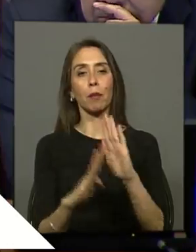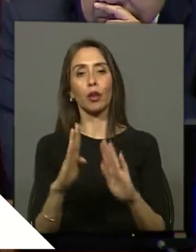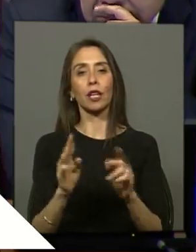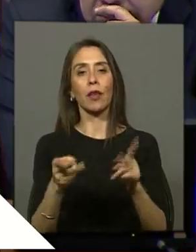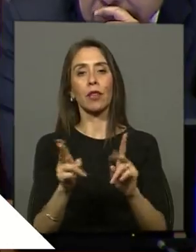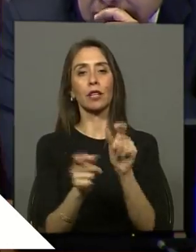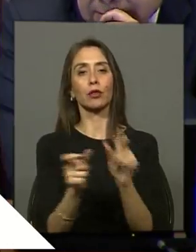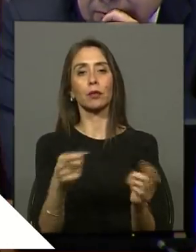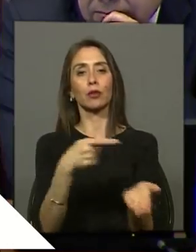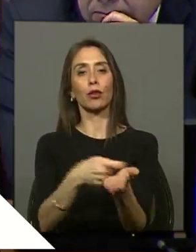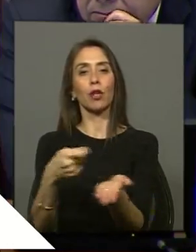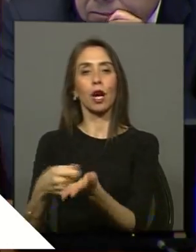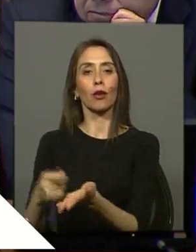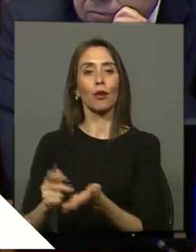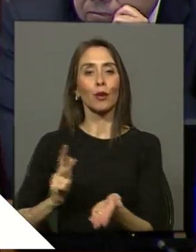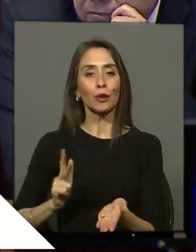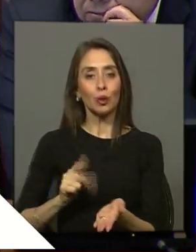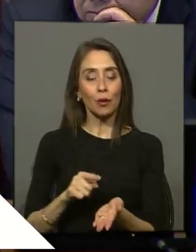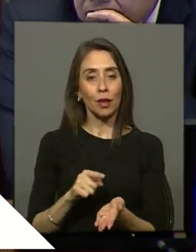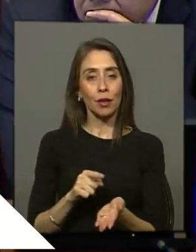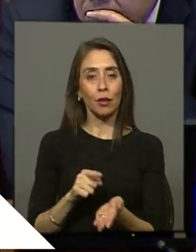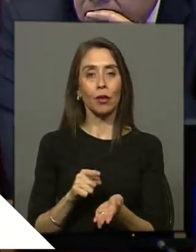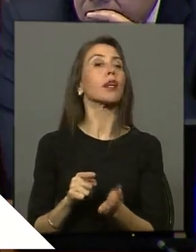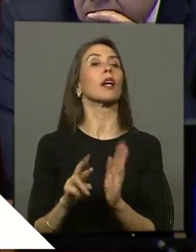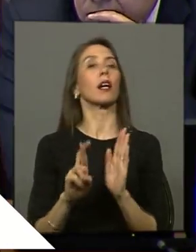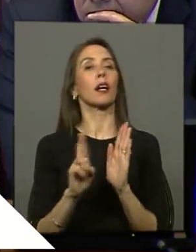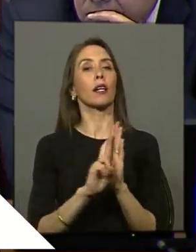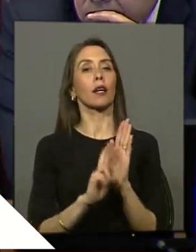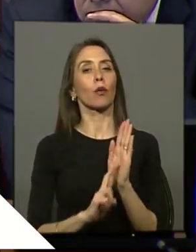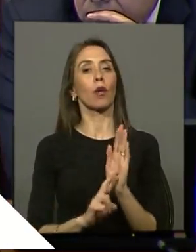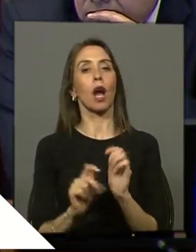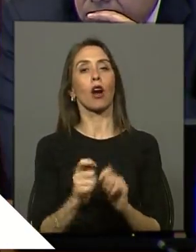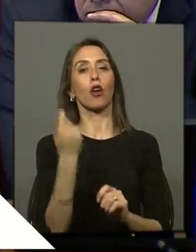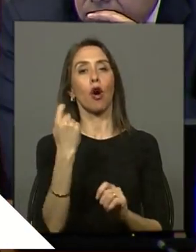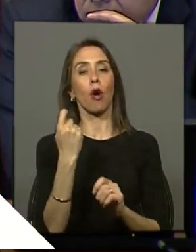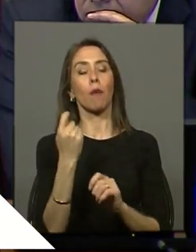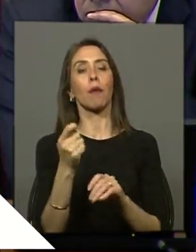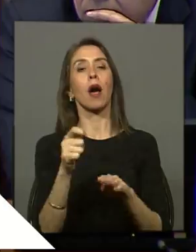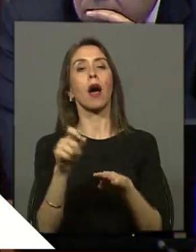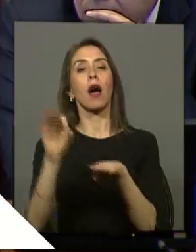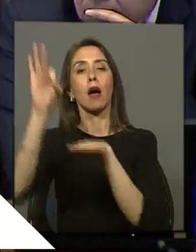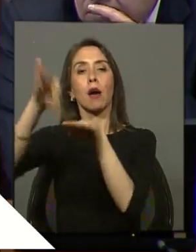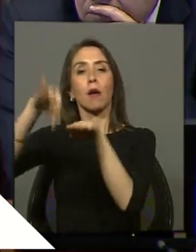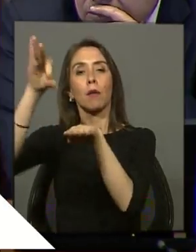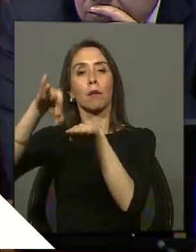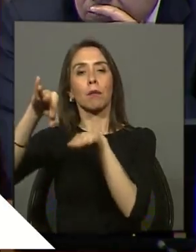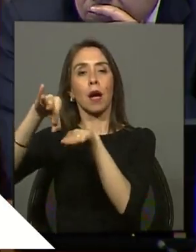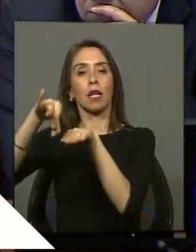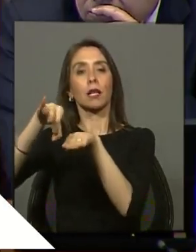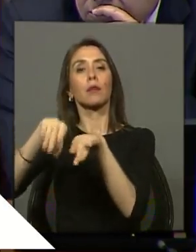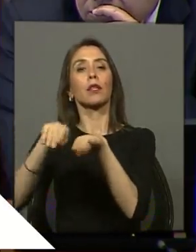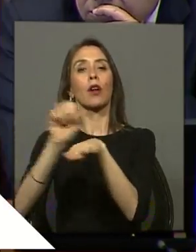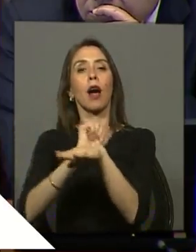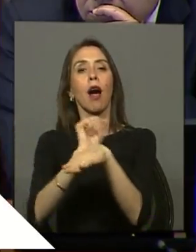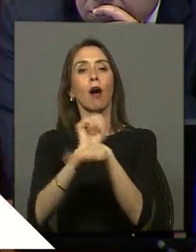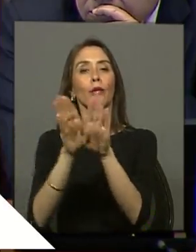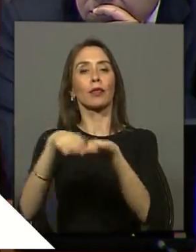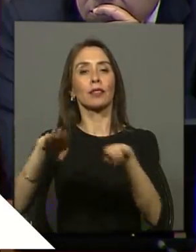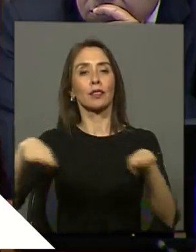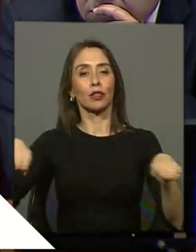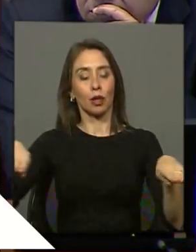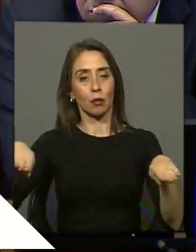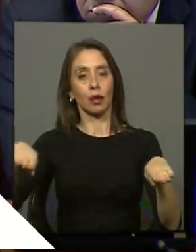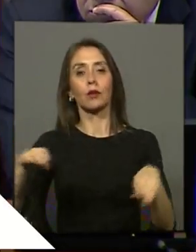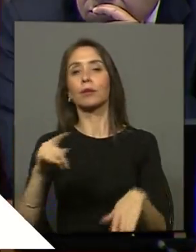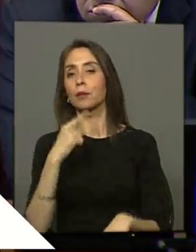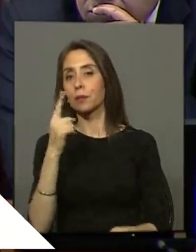de los derechos de los consumidores con el objeto de regular el cobro de servicios de parquímetros y estacionamientos en los lugares que indica